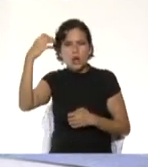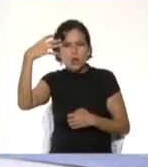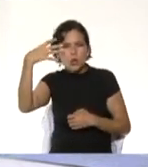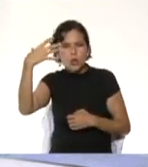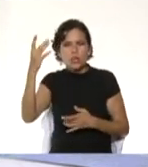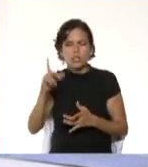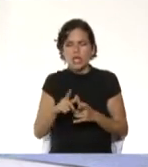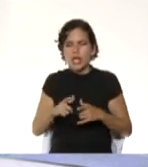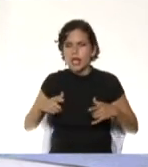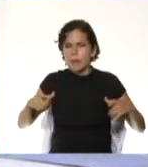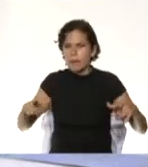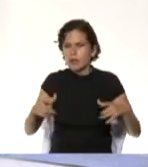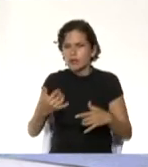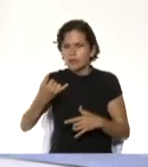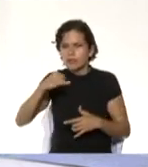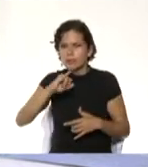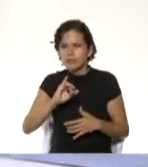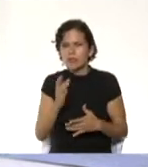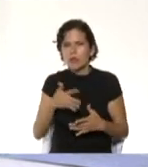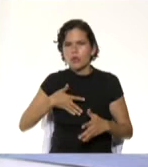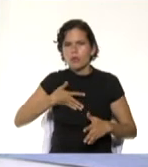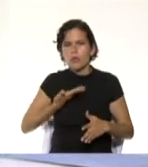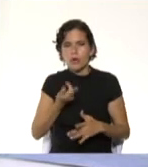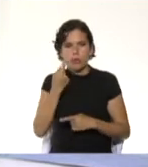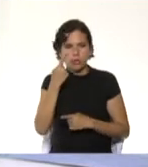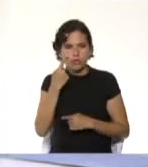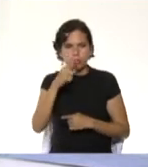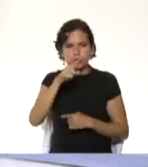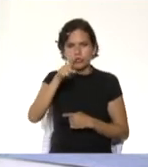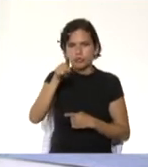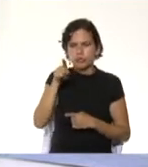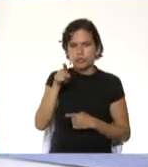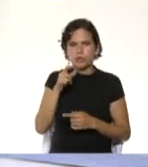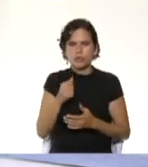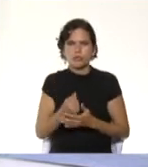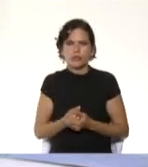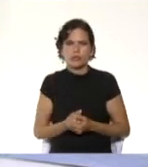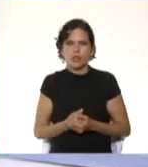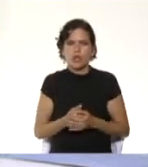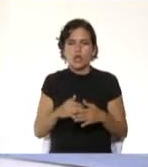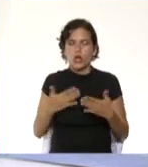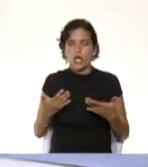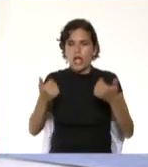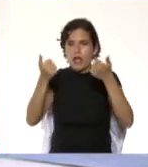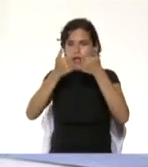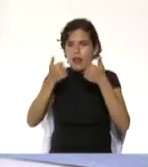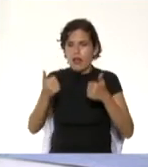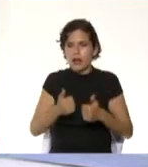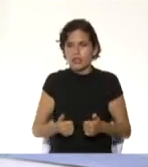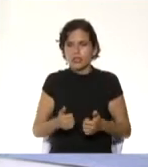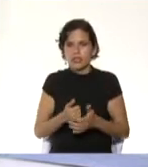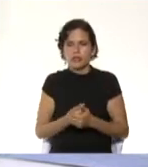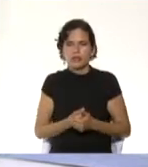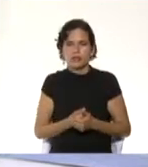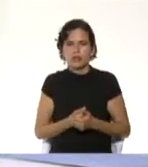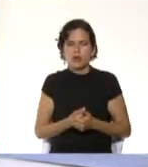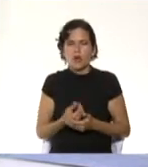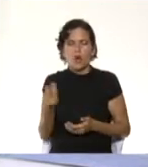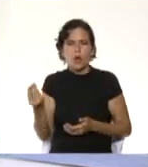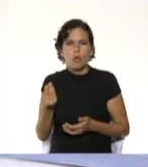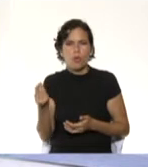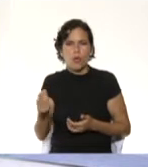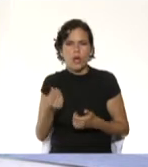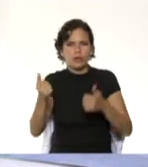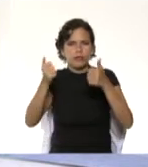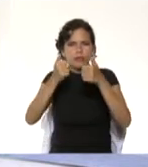luz, el medio ambiente donde se establezca, podemos visualizar lo que es el arte como tal, como